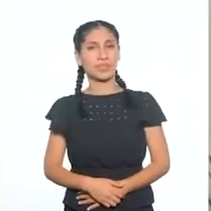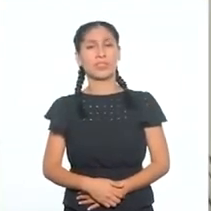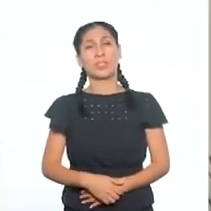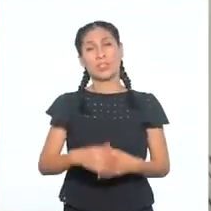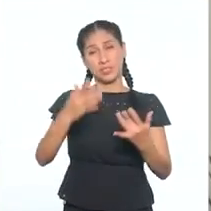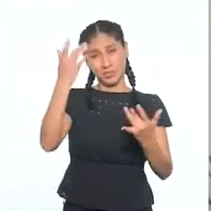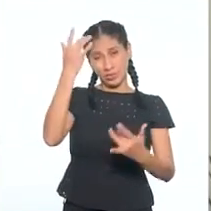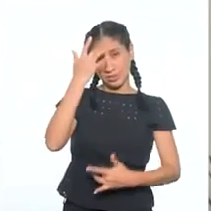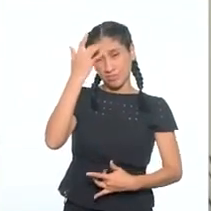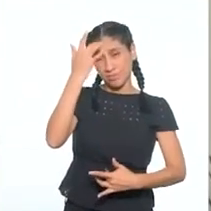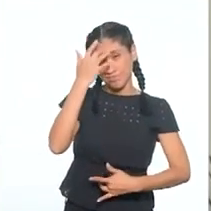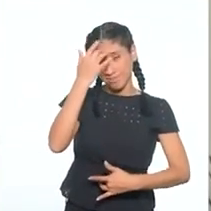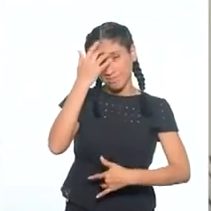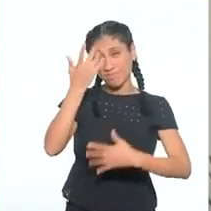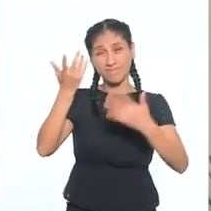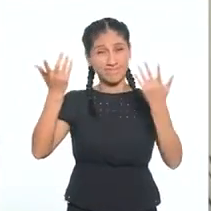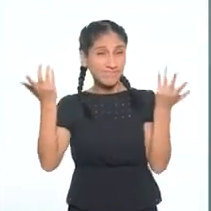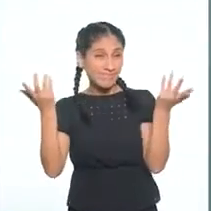enfermedad